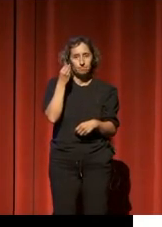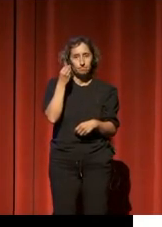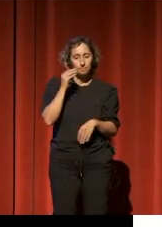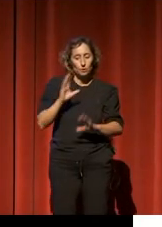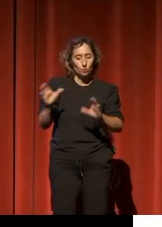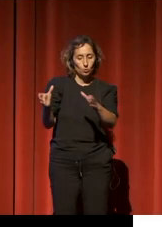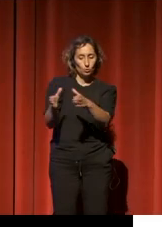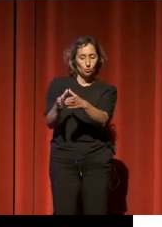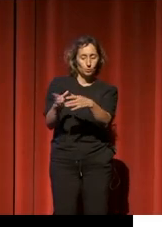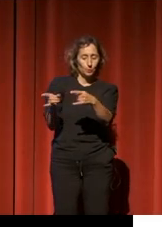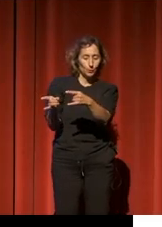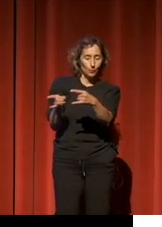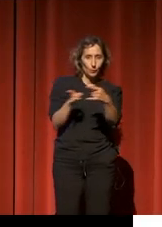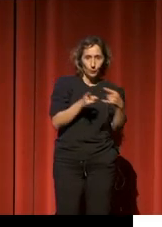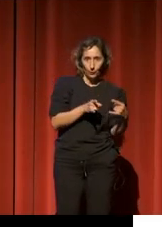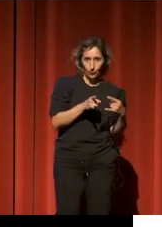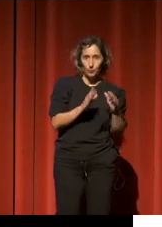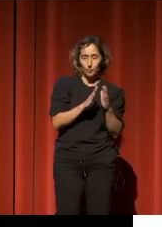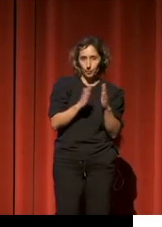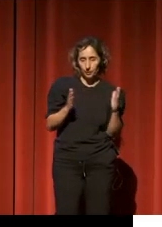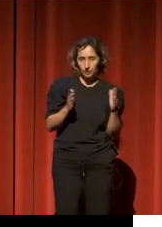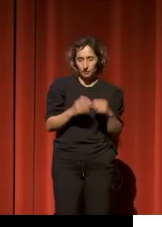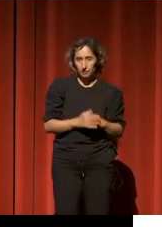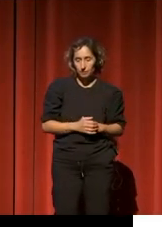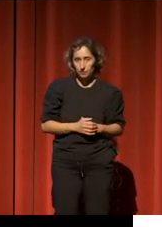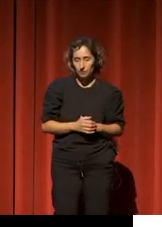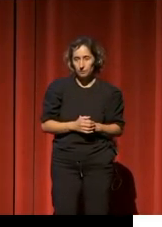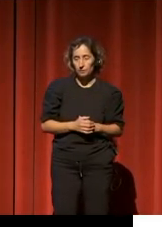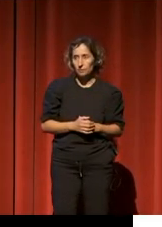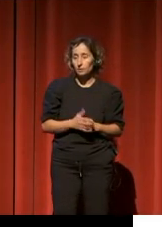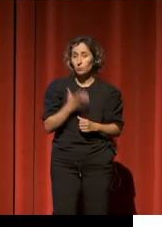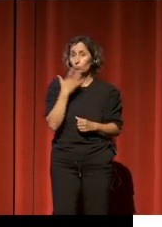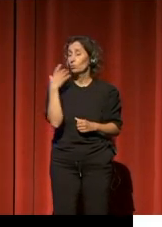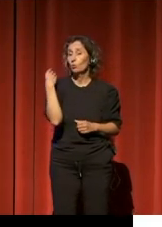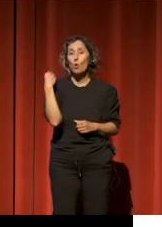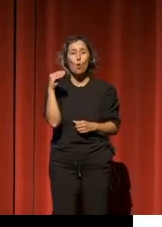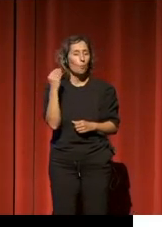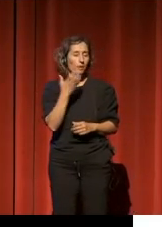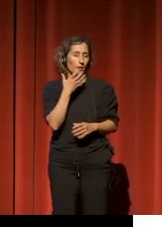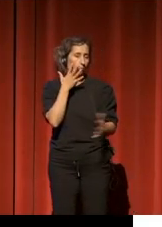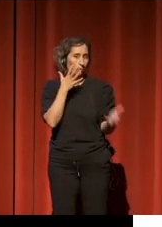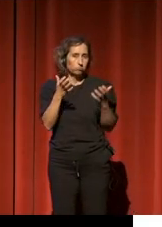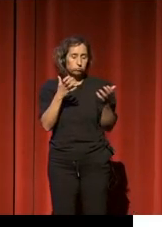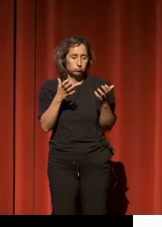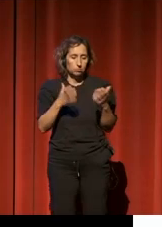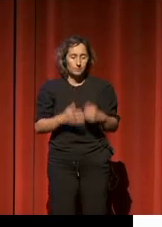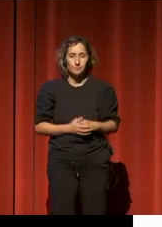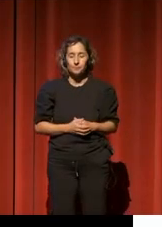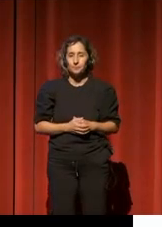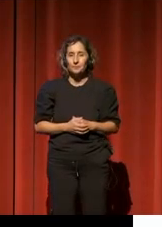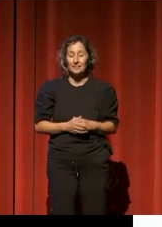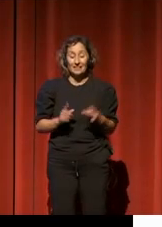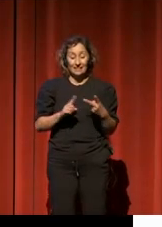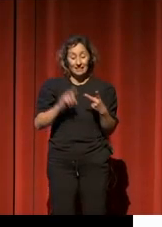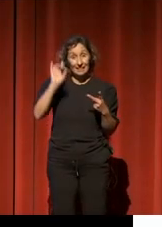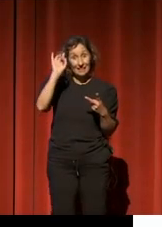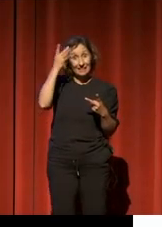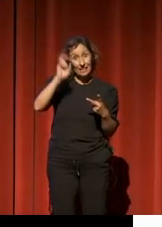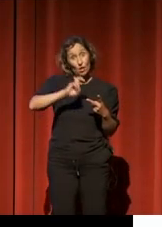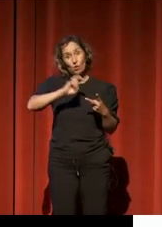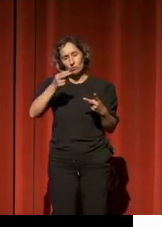biblioteca por ejemplo Un ejemplo muy destacado Ah son es con los jóvenes eh Y otra idea muy muy